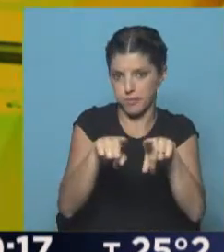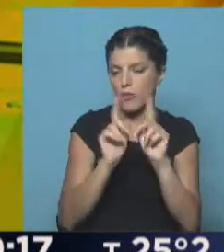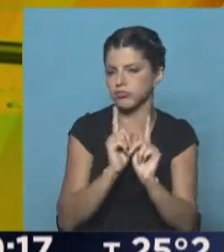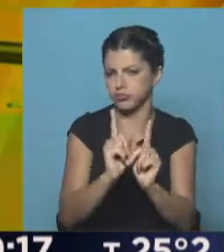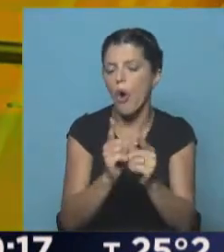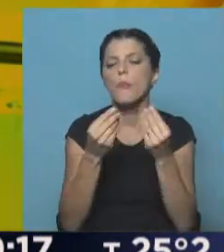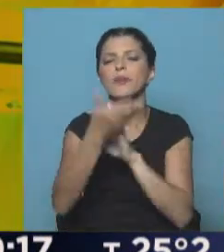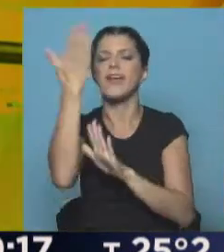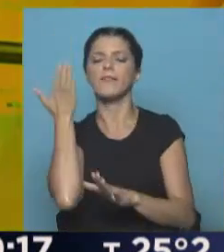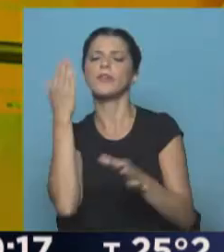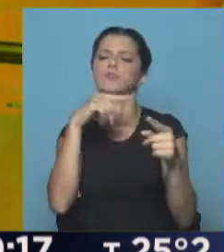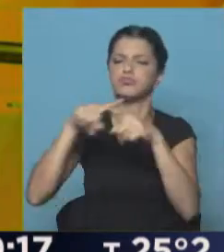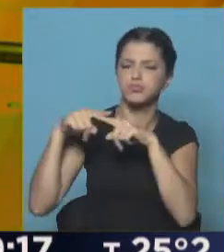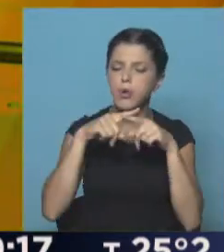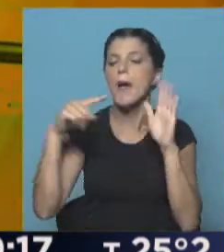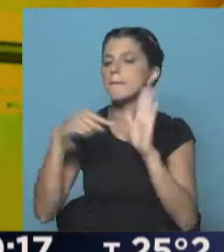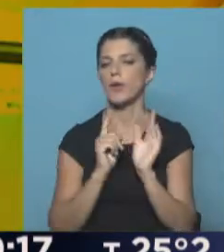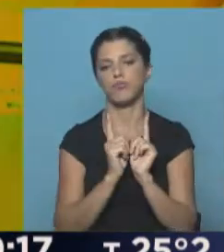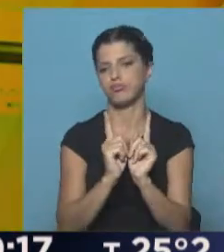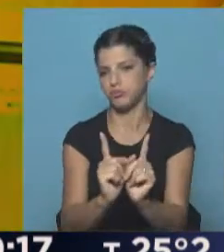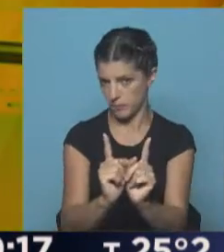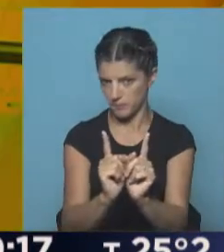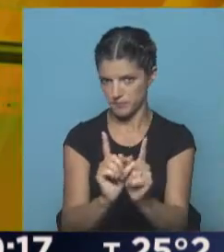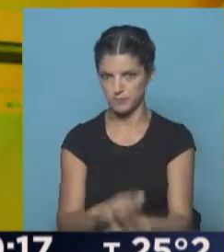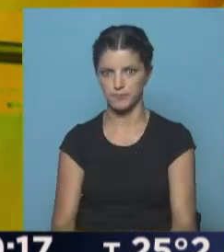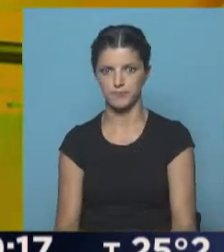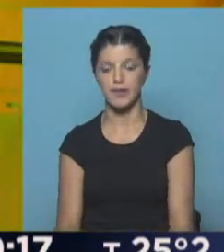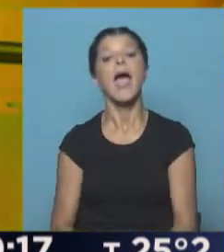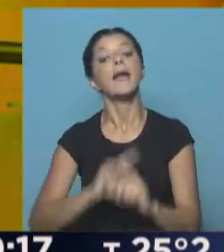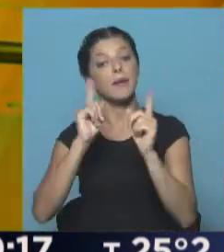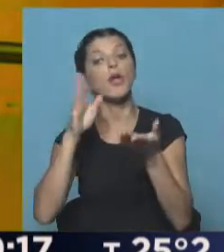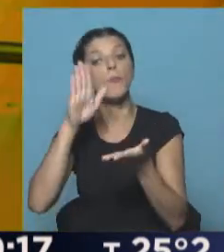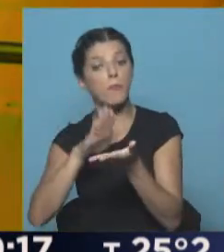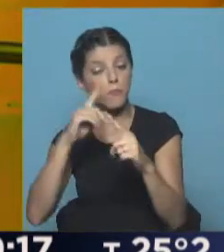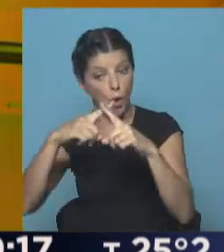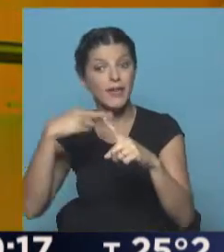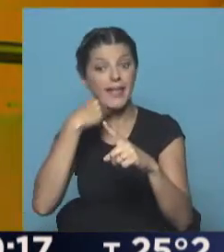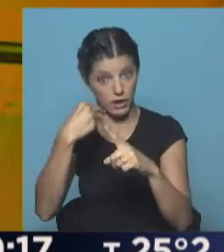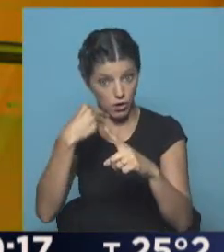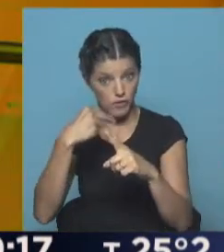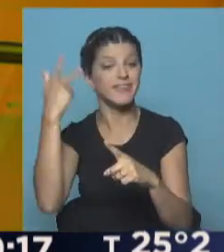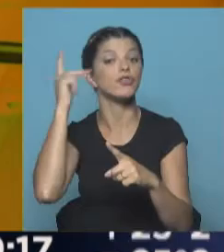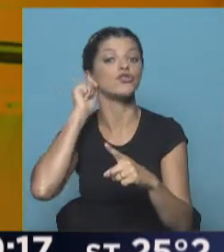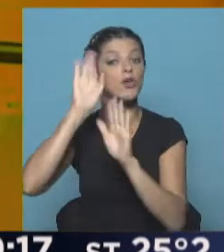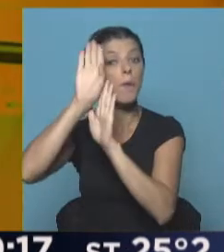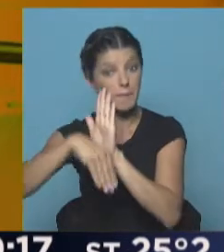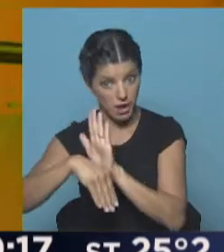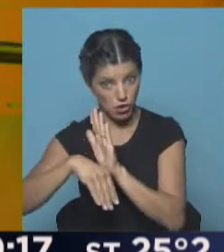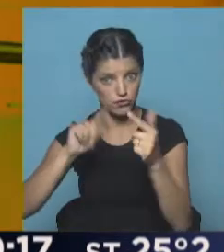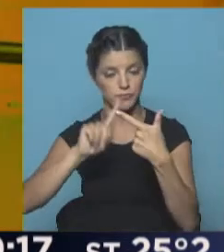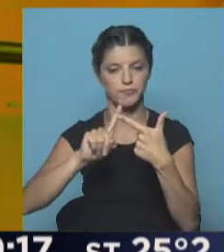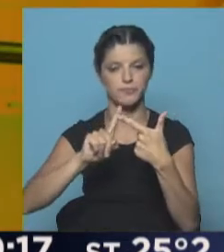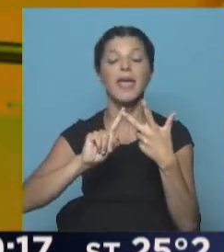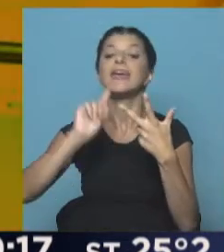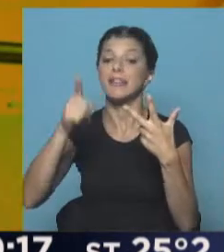hubo discusión, distintas propuestas, pero queda la deducción por cónyuge. Sí, también la deducción por hijo menores de 18 años. Y hay